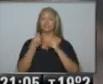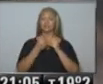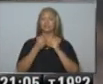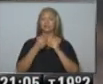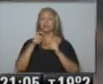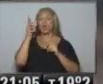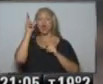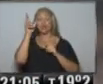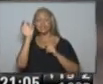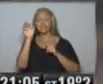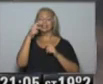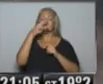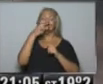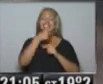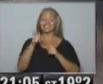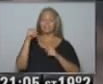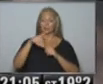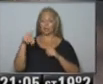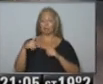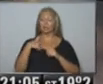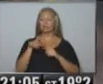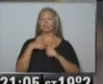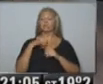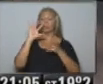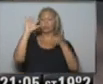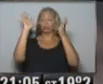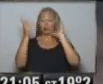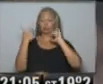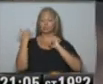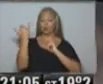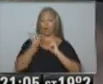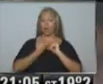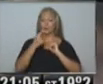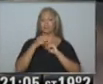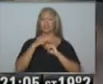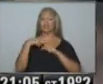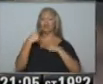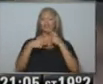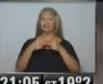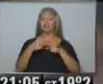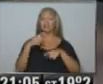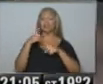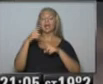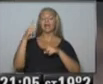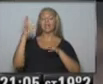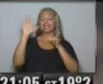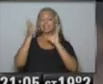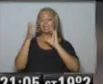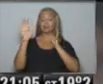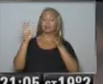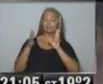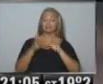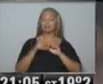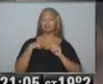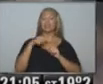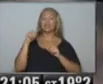entre 80 y 100 milímetros. Por lo tanto, el pronóstico nos está indicando en esa zona que continuará el tiempo inestable, especialmente en el sur de la provincia de Buenos